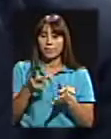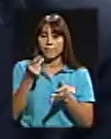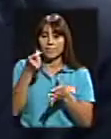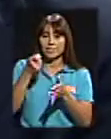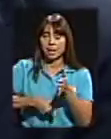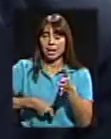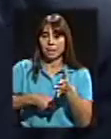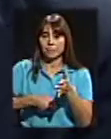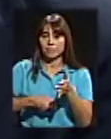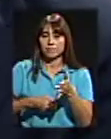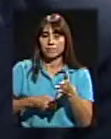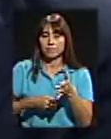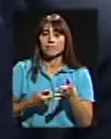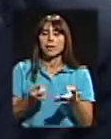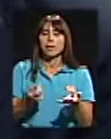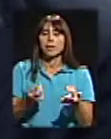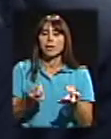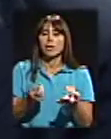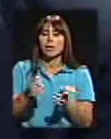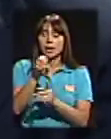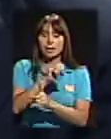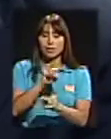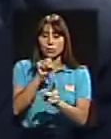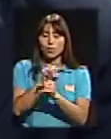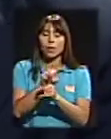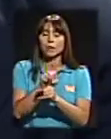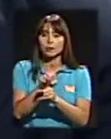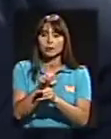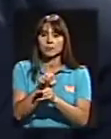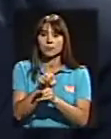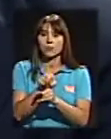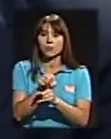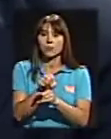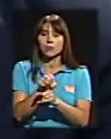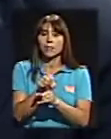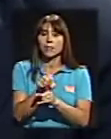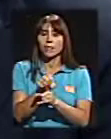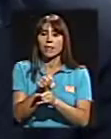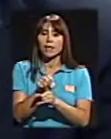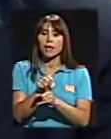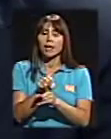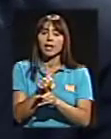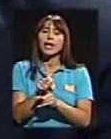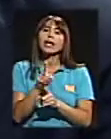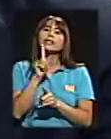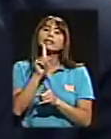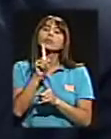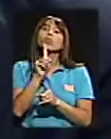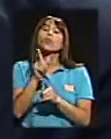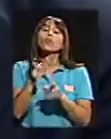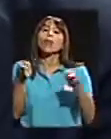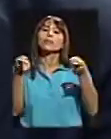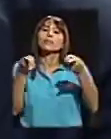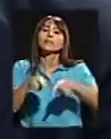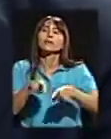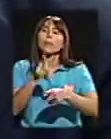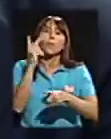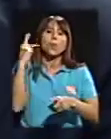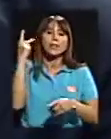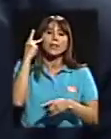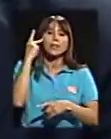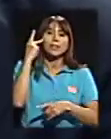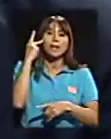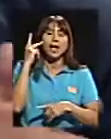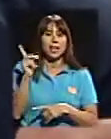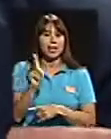fiscal, la situación en realidad es más una circunstancia política que una